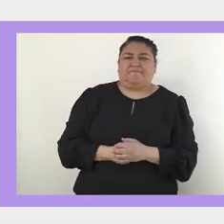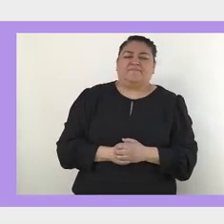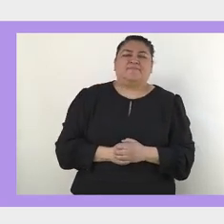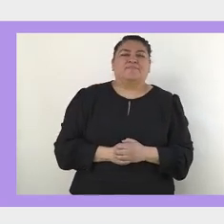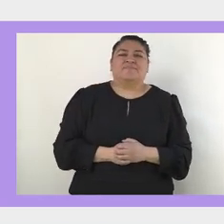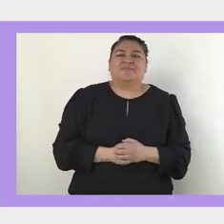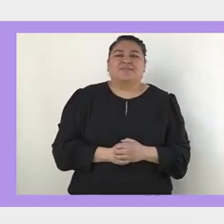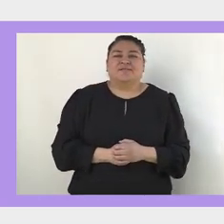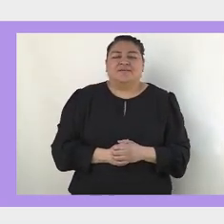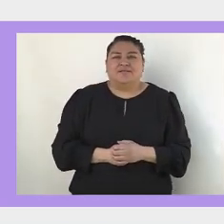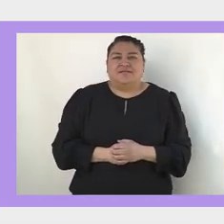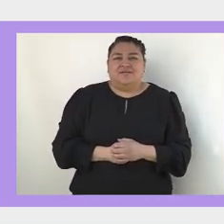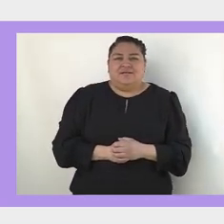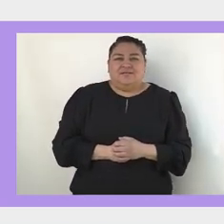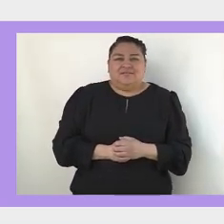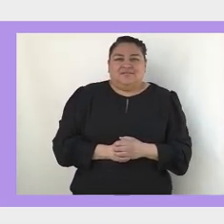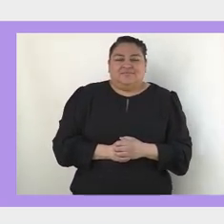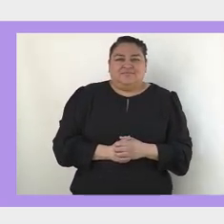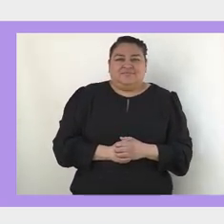pregunta